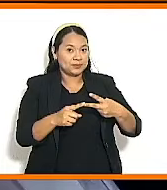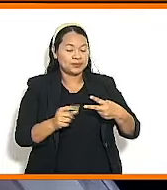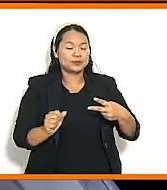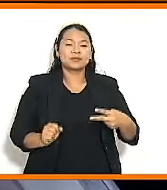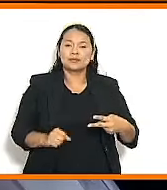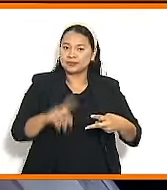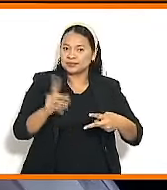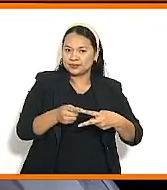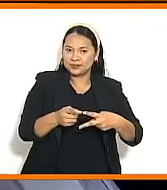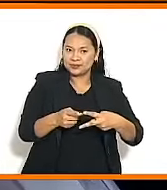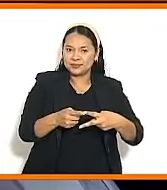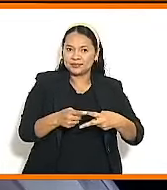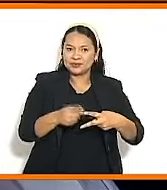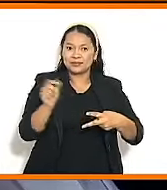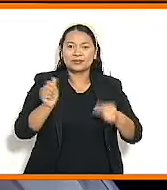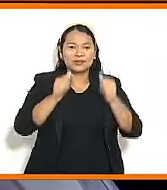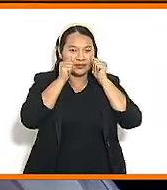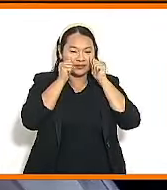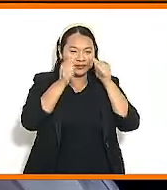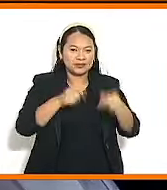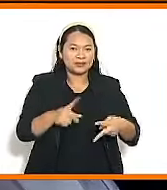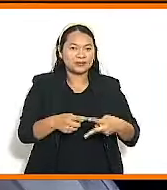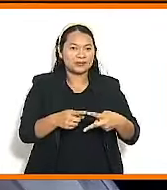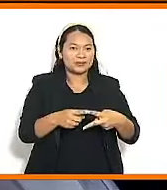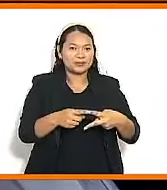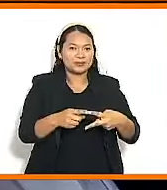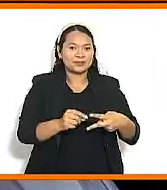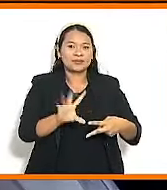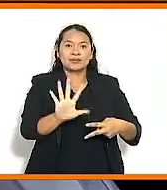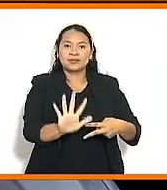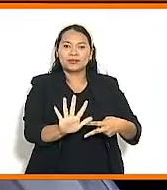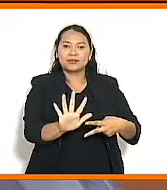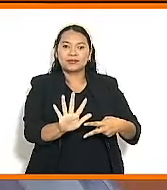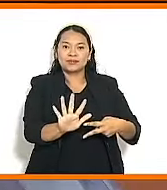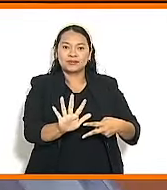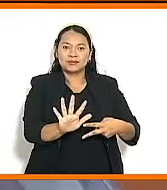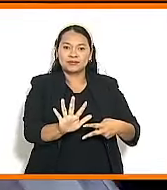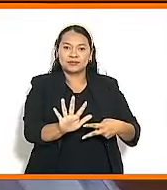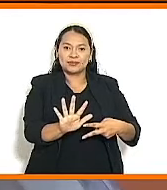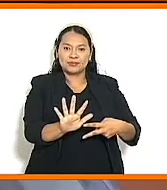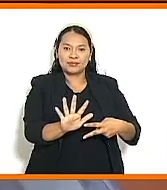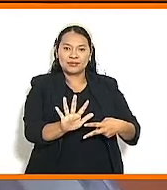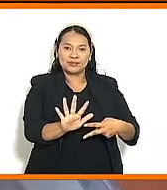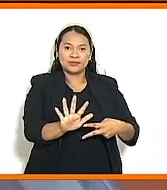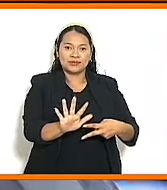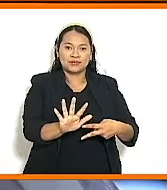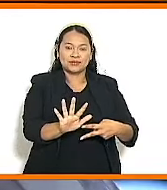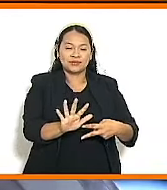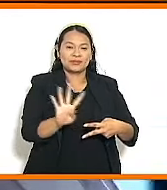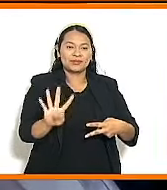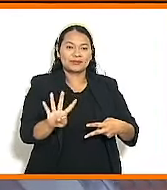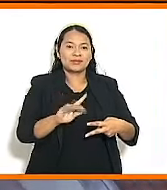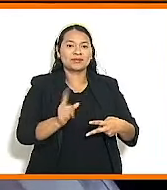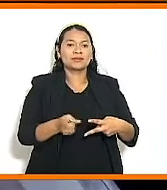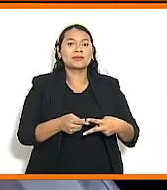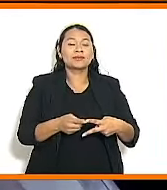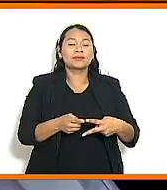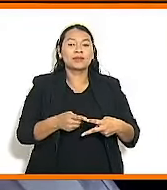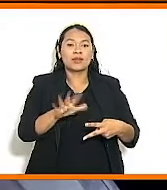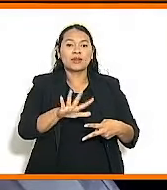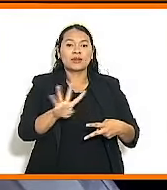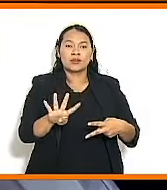conocer tu primer dígito, este es, atentos. El 5, segundo dígito. 4, número